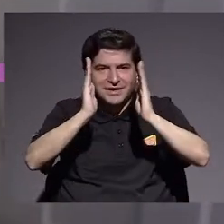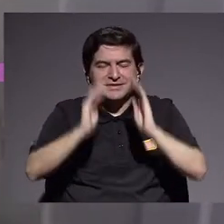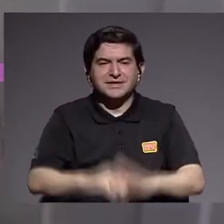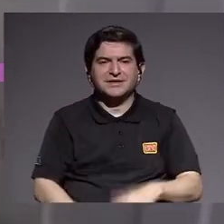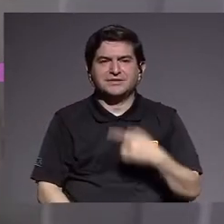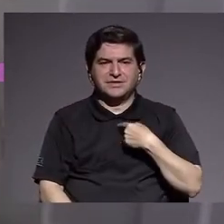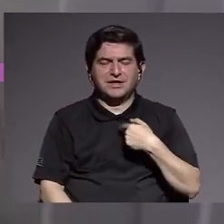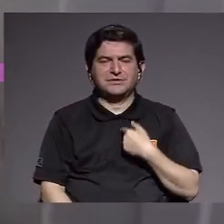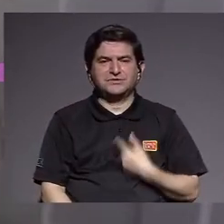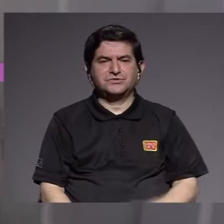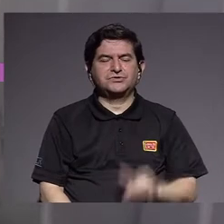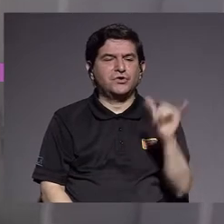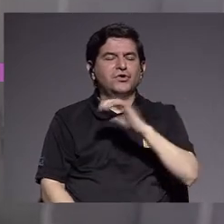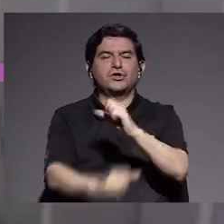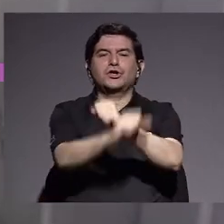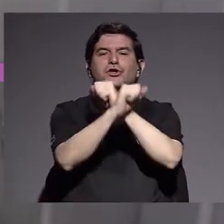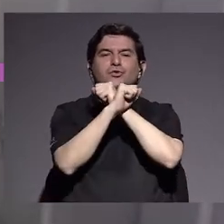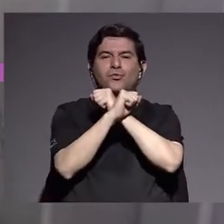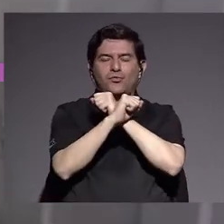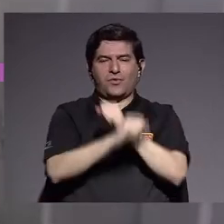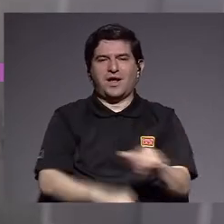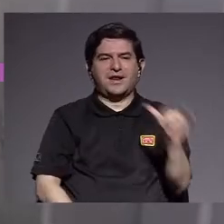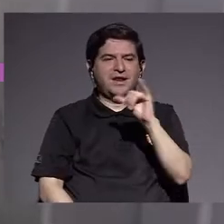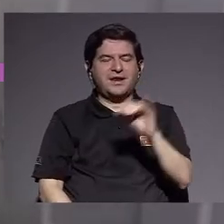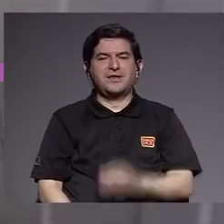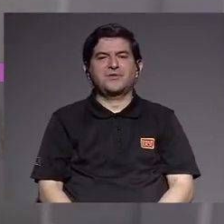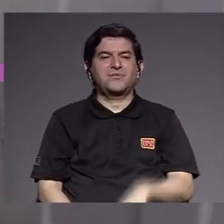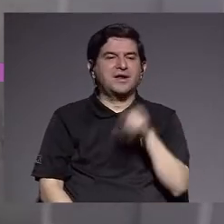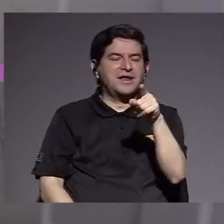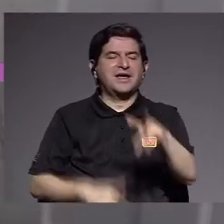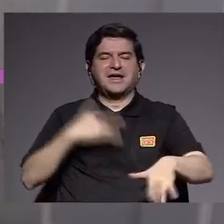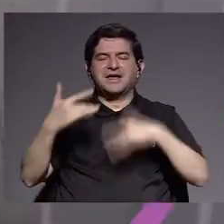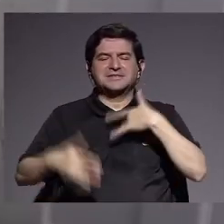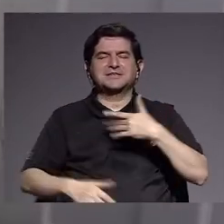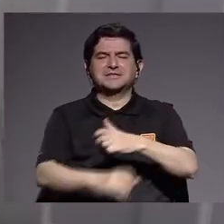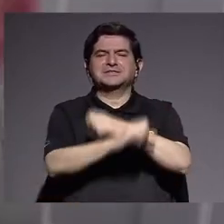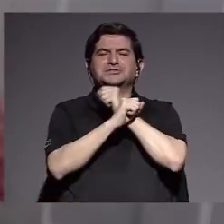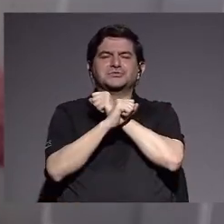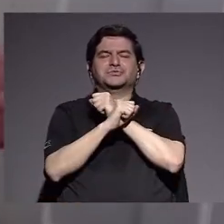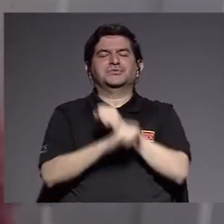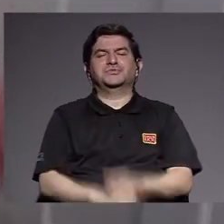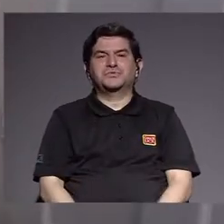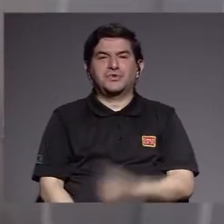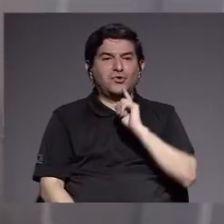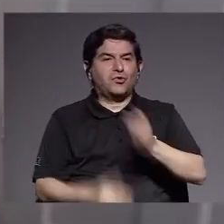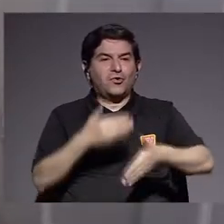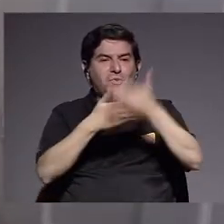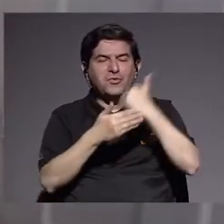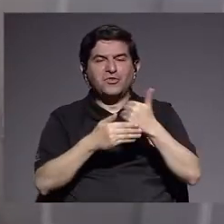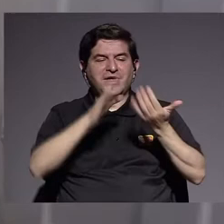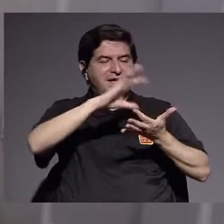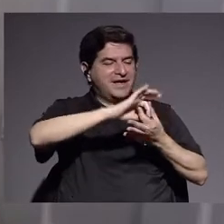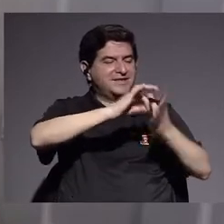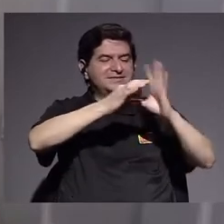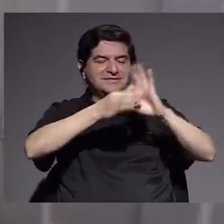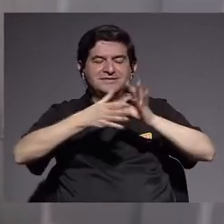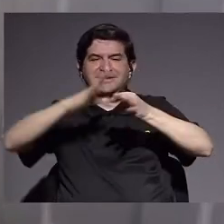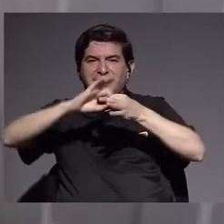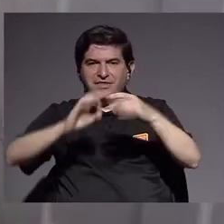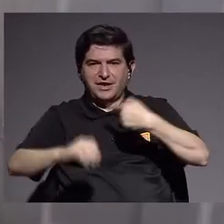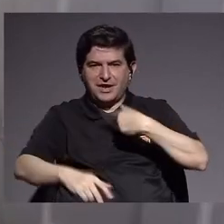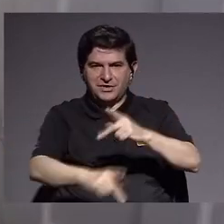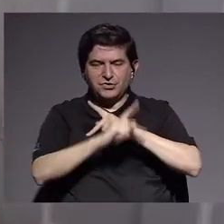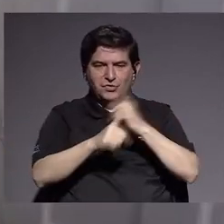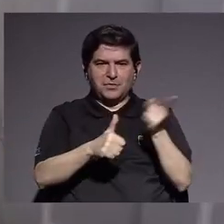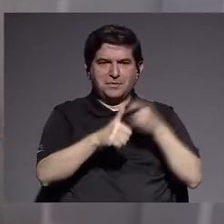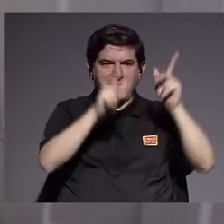se va a estar sintiendo super seguro y así como te decía al principio es como una cadena si me protejo con el primer paciente con el segundo con el tercero con el que terminó al